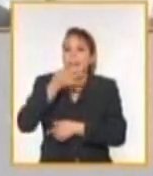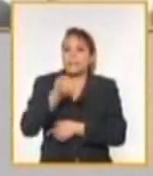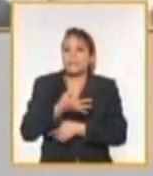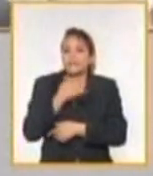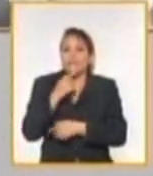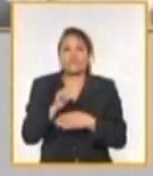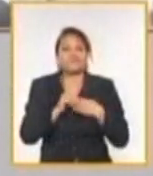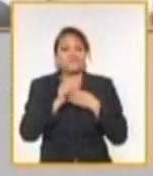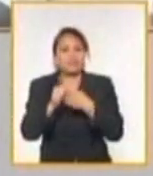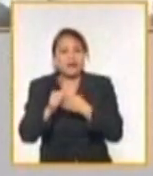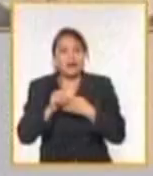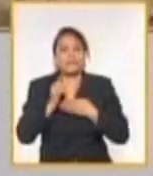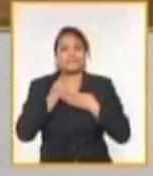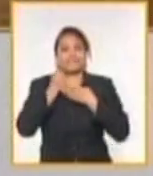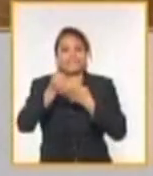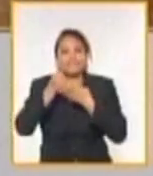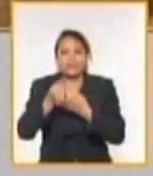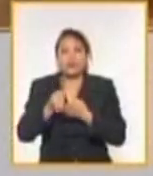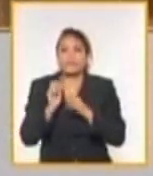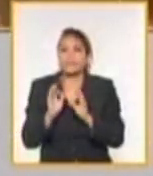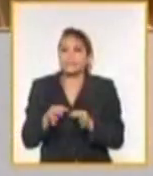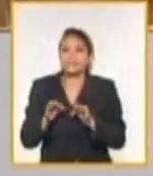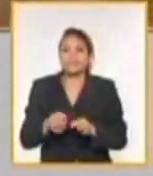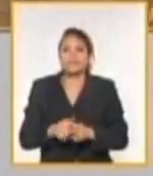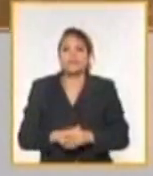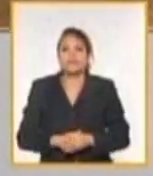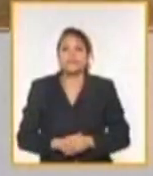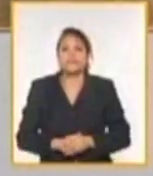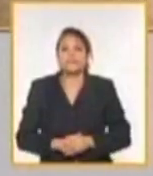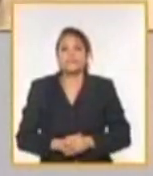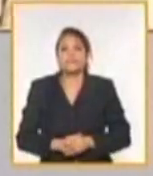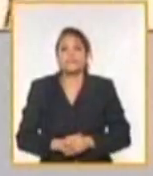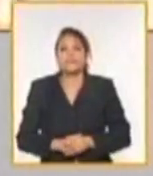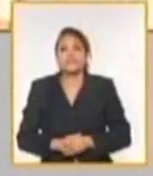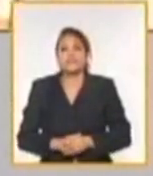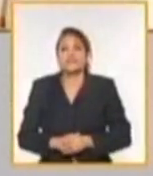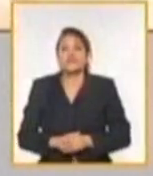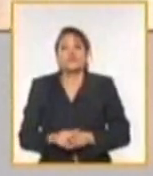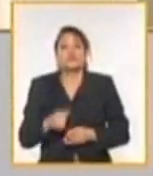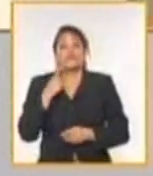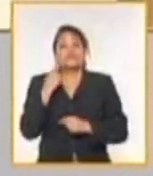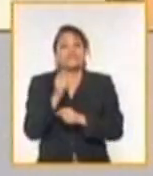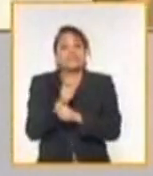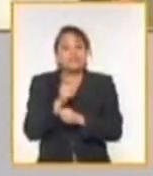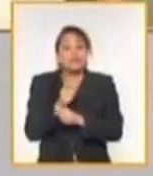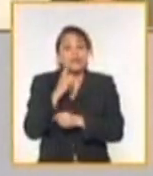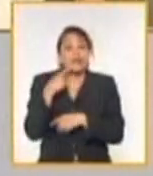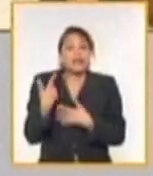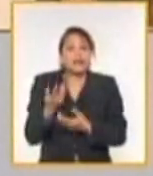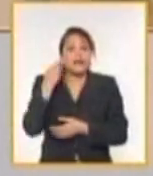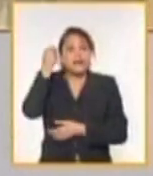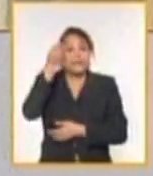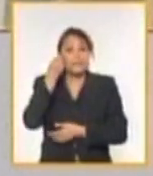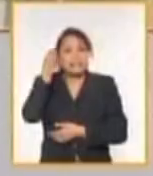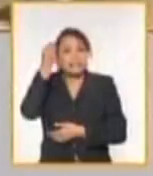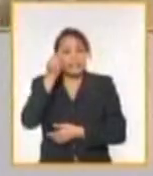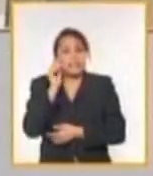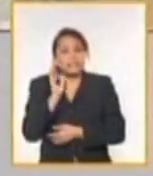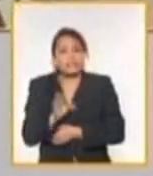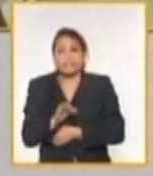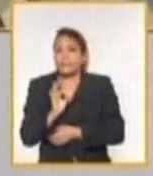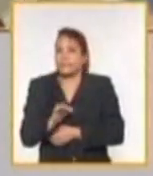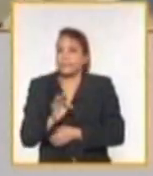encaminaba, nos ayudaba también a ese ejercicio de pensar todo el tiempo. Y Hart, en